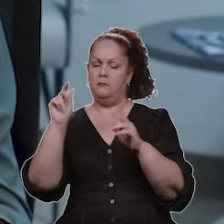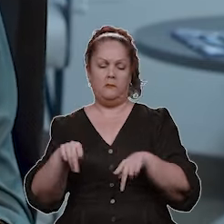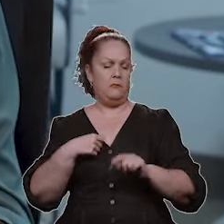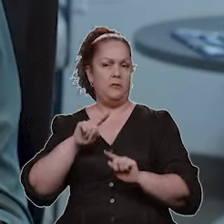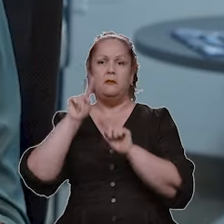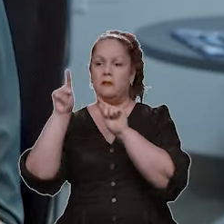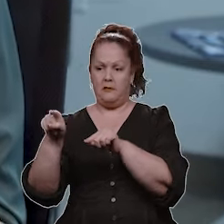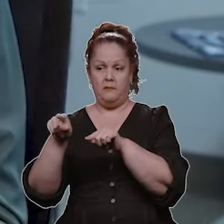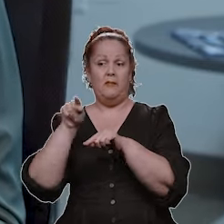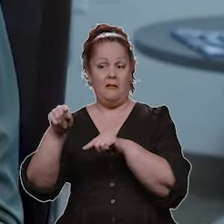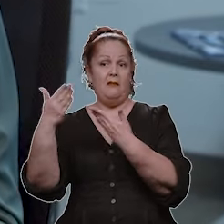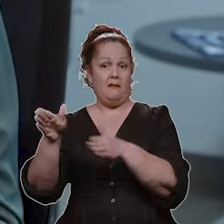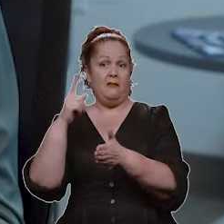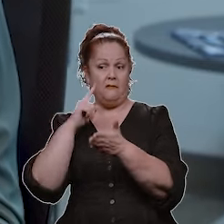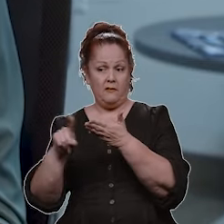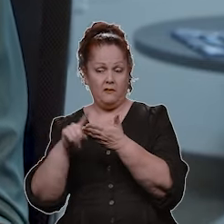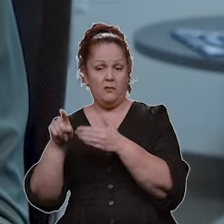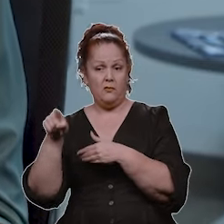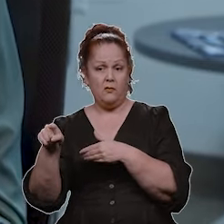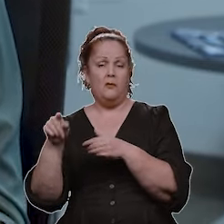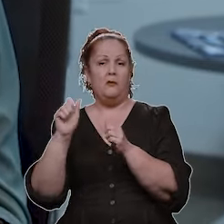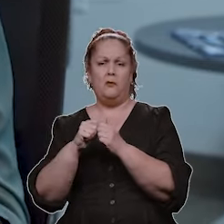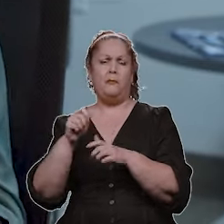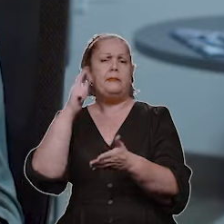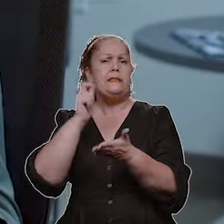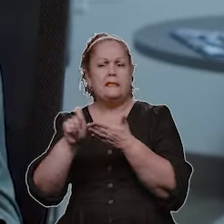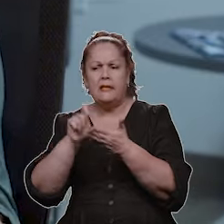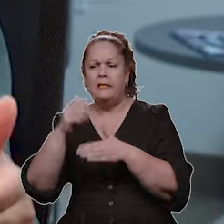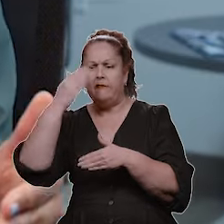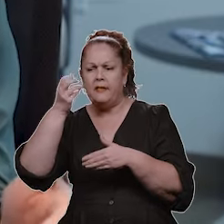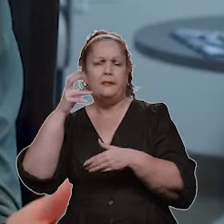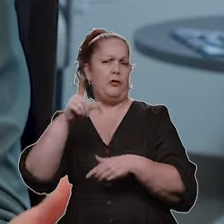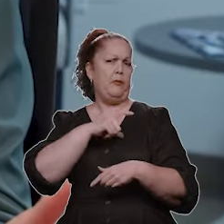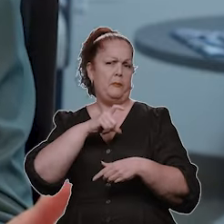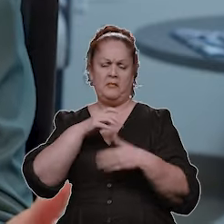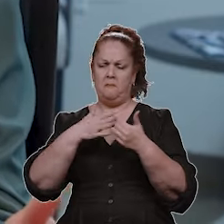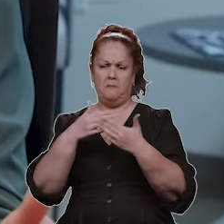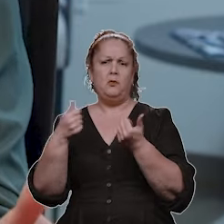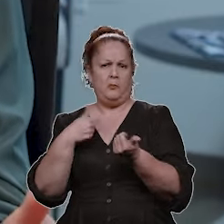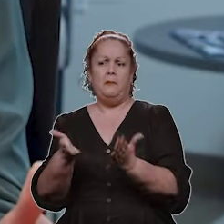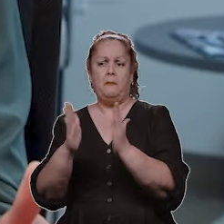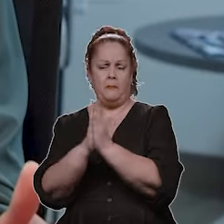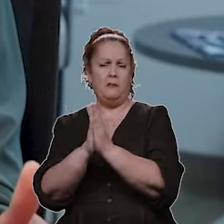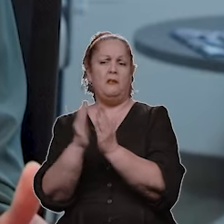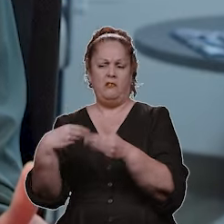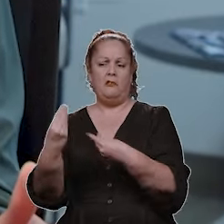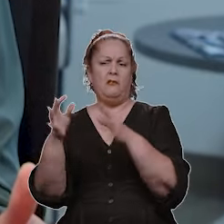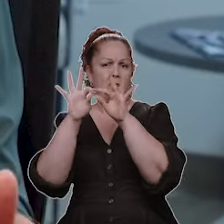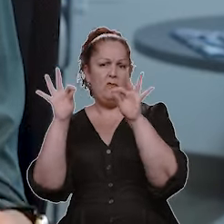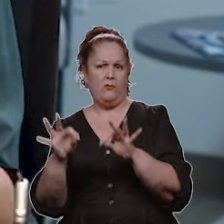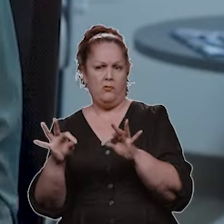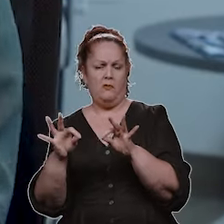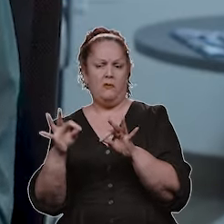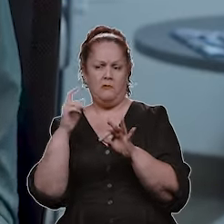puede acudir allí en la sala de investigaciones ya sea a través del personal de secretaría o el personal de alguacil lasgo se le va a entregar la petición que